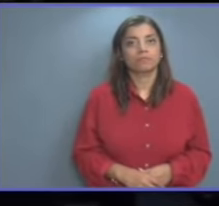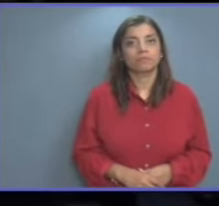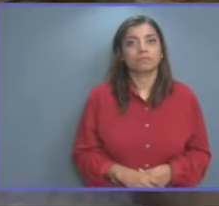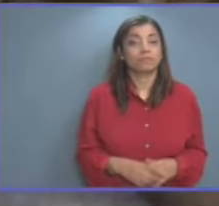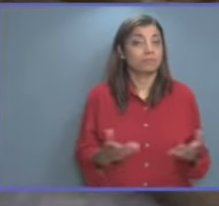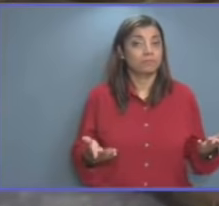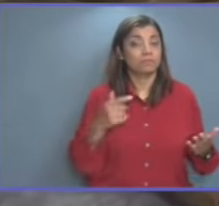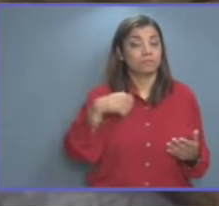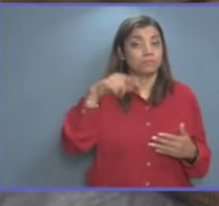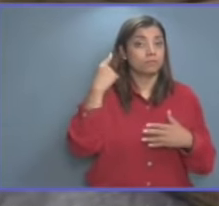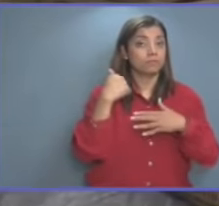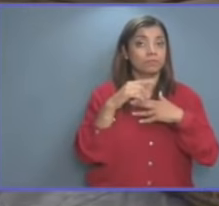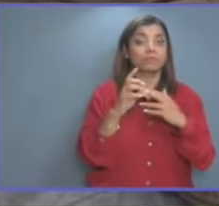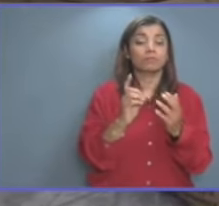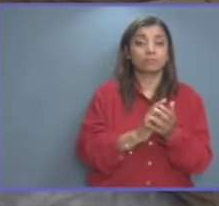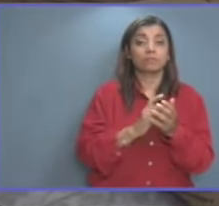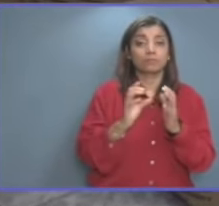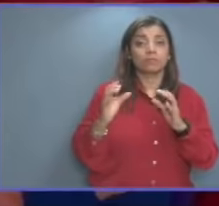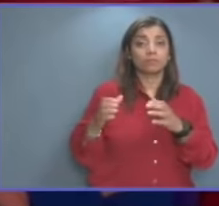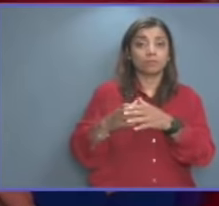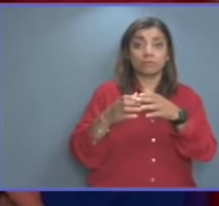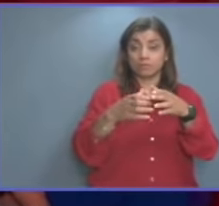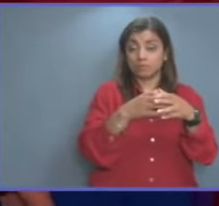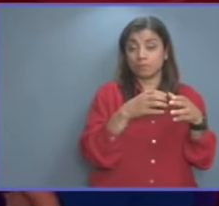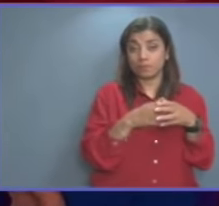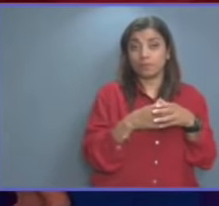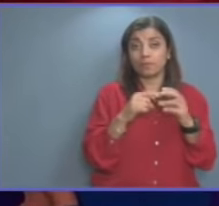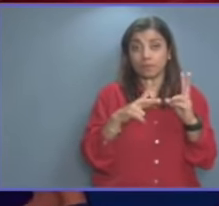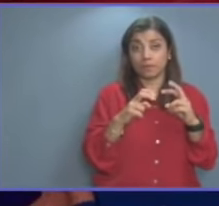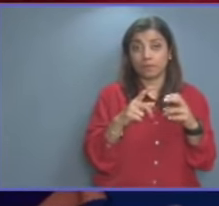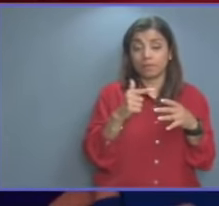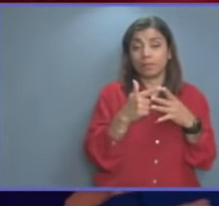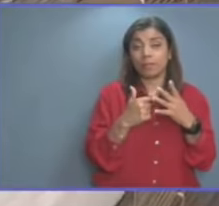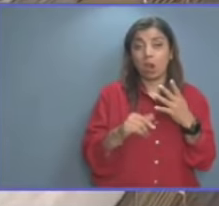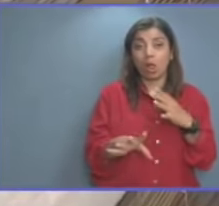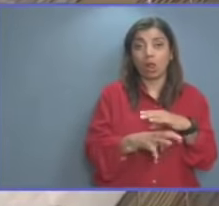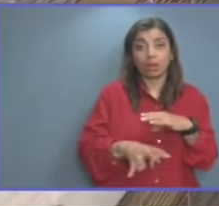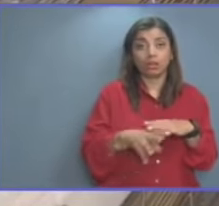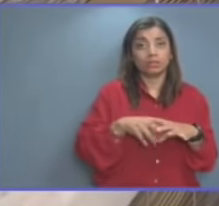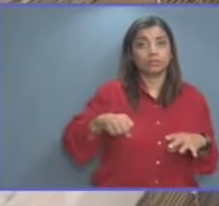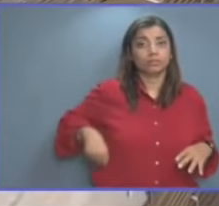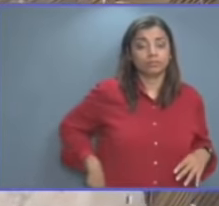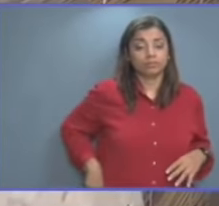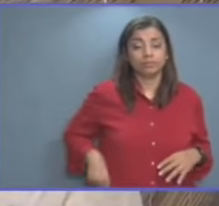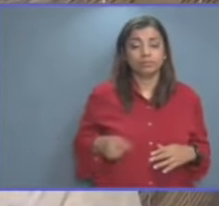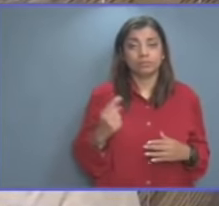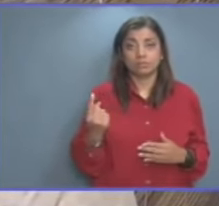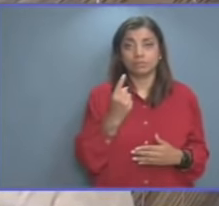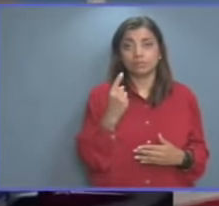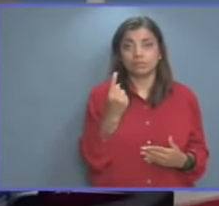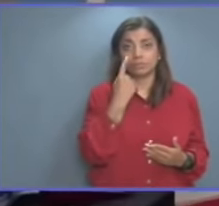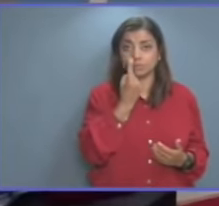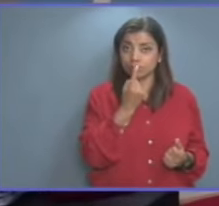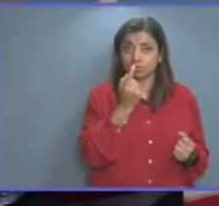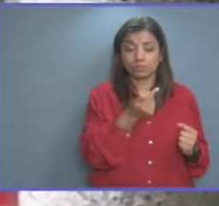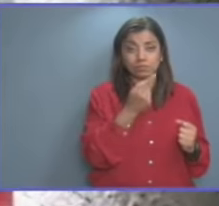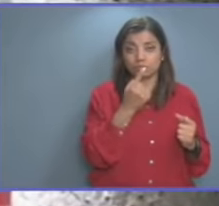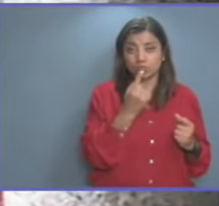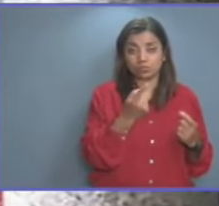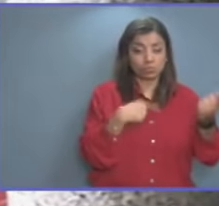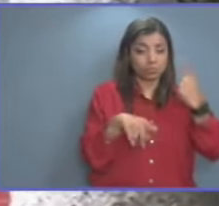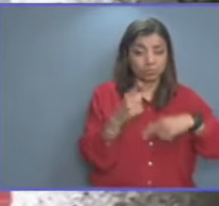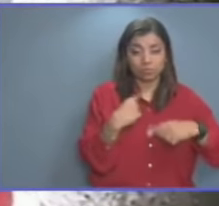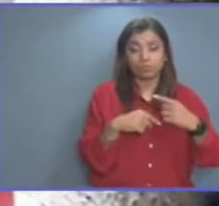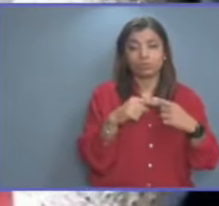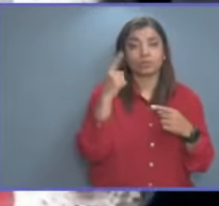y es que los diputados de la comisión que investiga esta trama de corrupción tienen pendiente a interrogar a diversos implicados que no asistieron en su momento